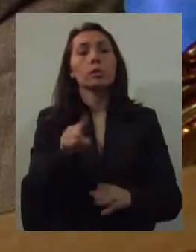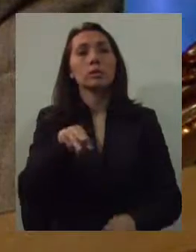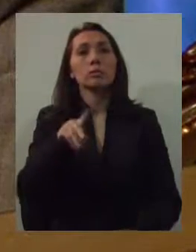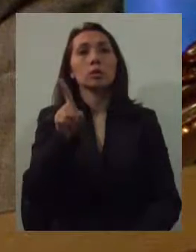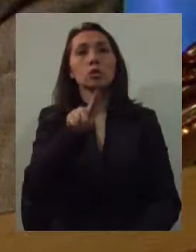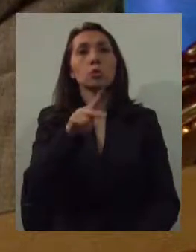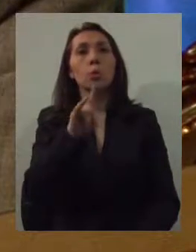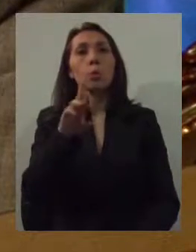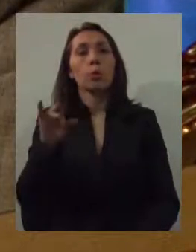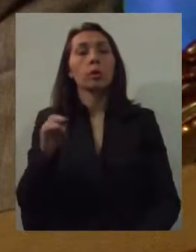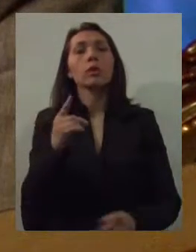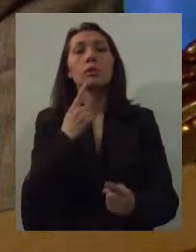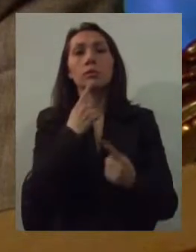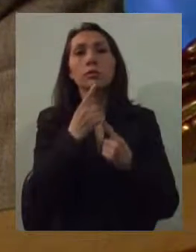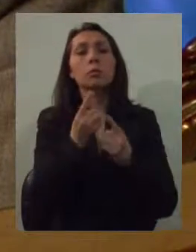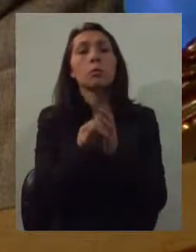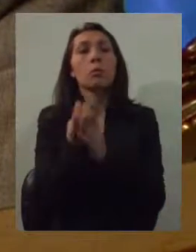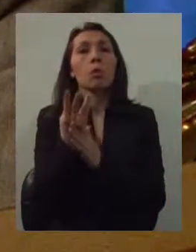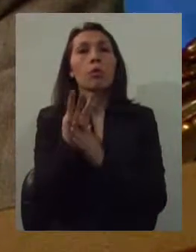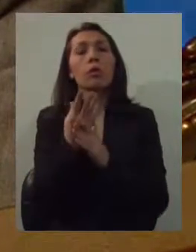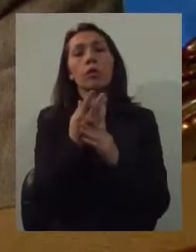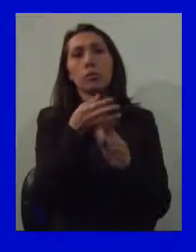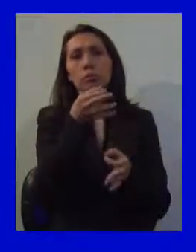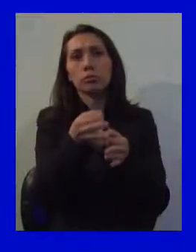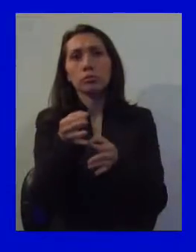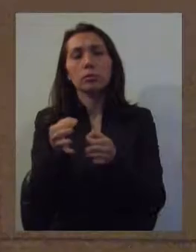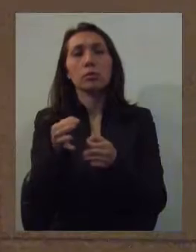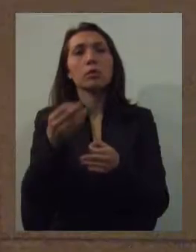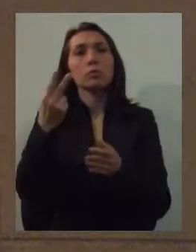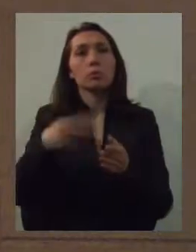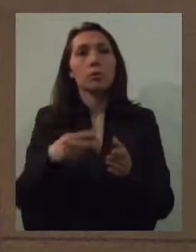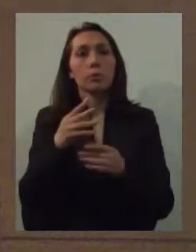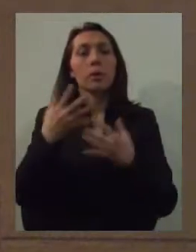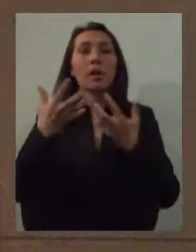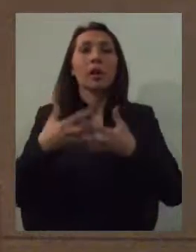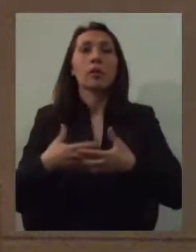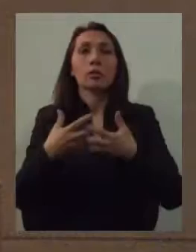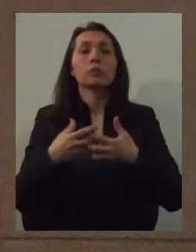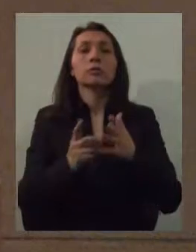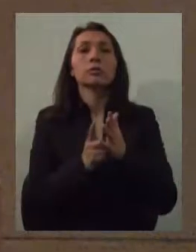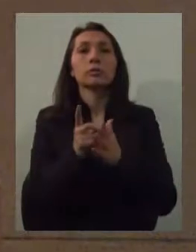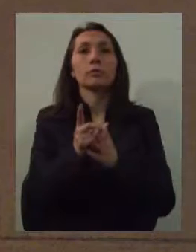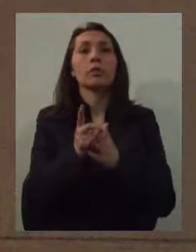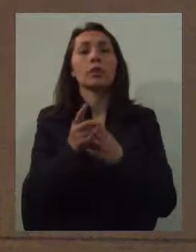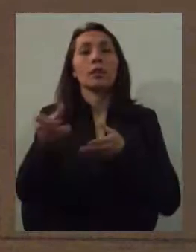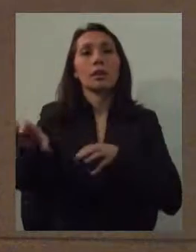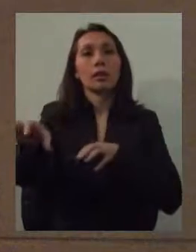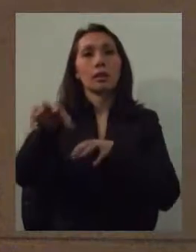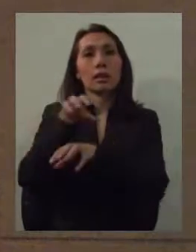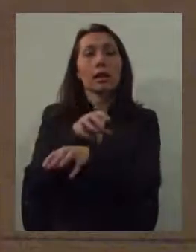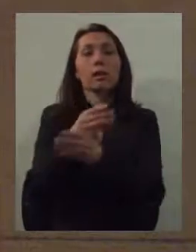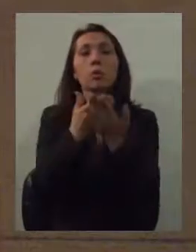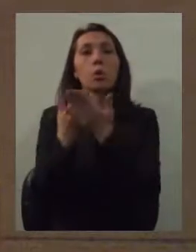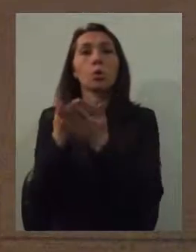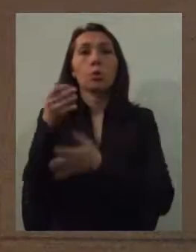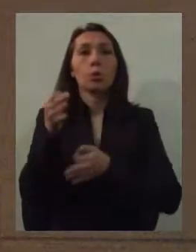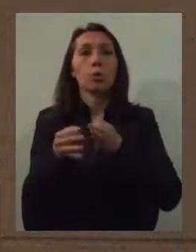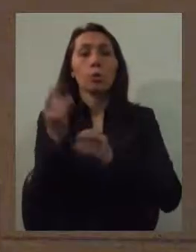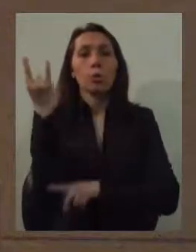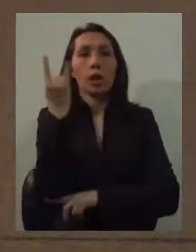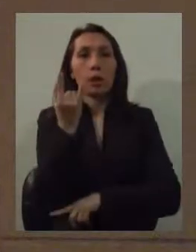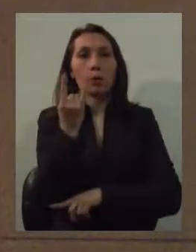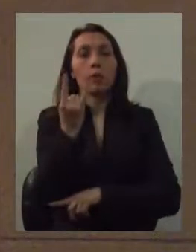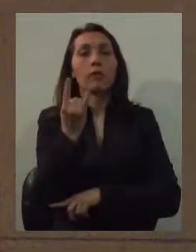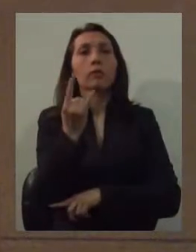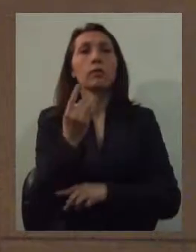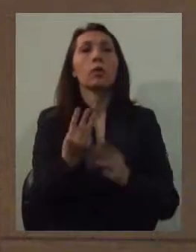en el seminario sobre cuestiones modernas de la litigación y propiedad industrial, desarrollado por la Academia de Intercambio y Estudios Judiciales y la Universidad